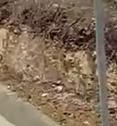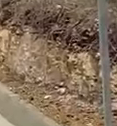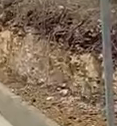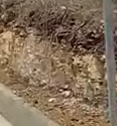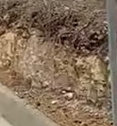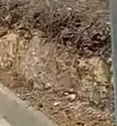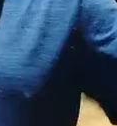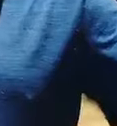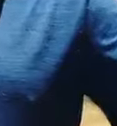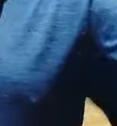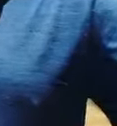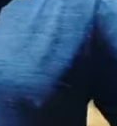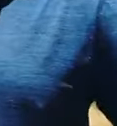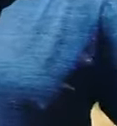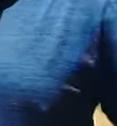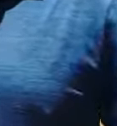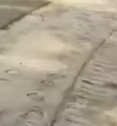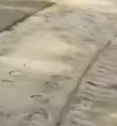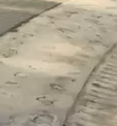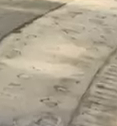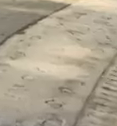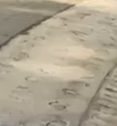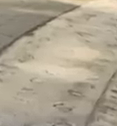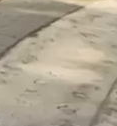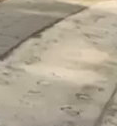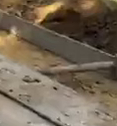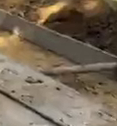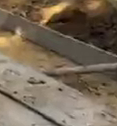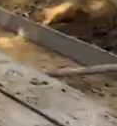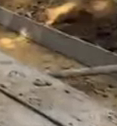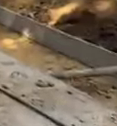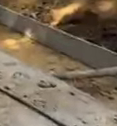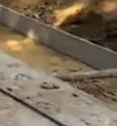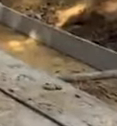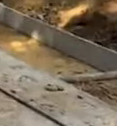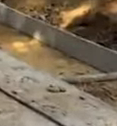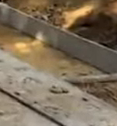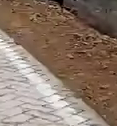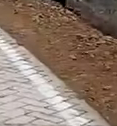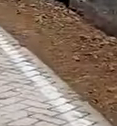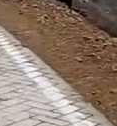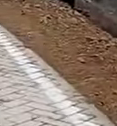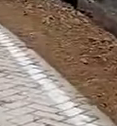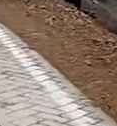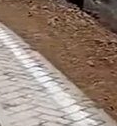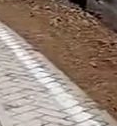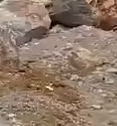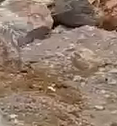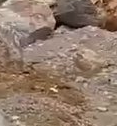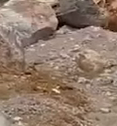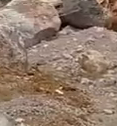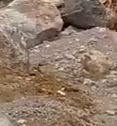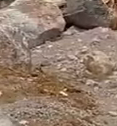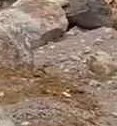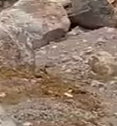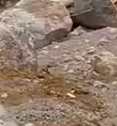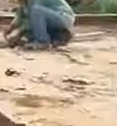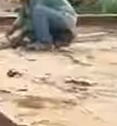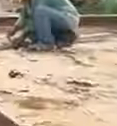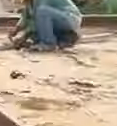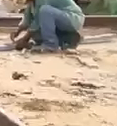y la SICT, construimos caminos que conectan comunidades, acercan los servicios de salud, educación y generan oportunidades